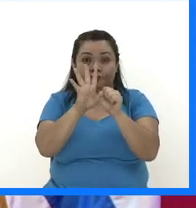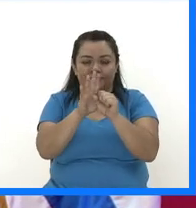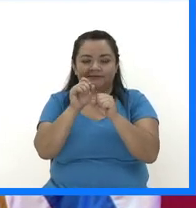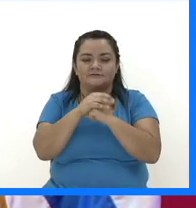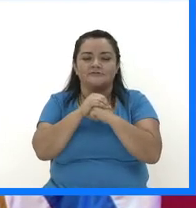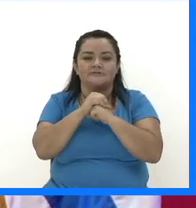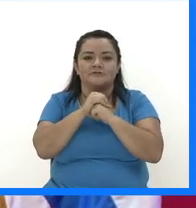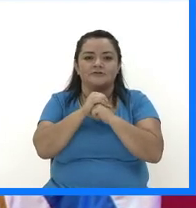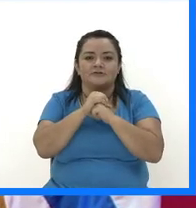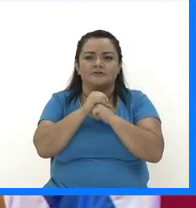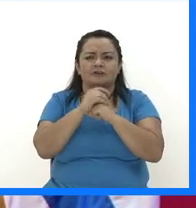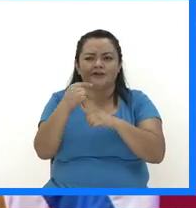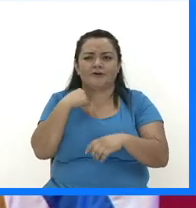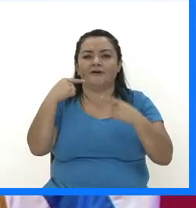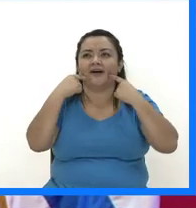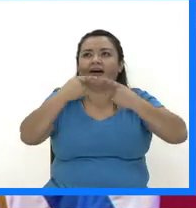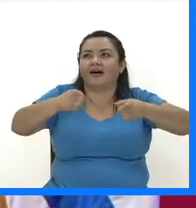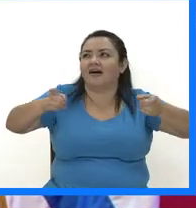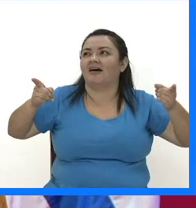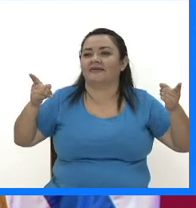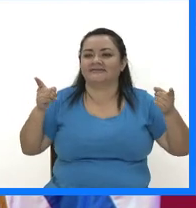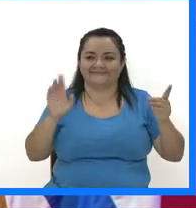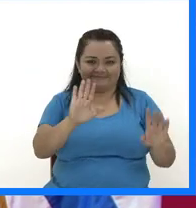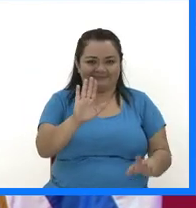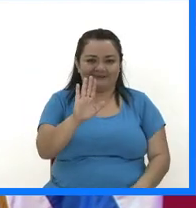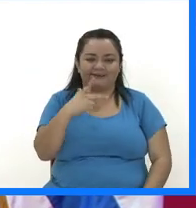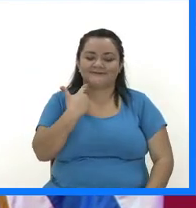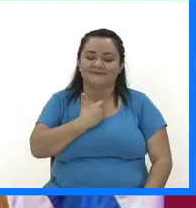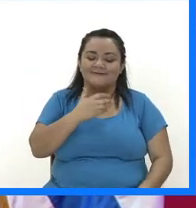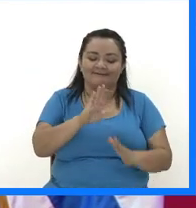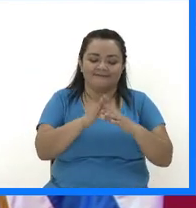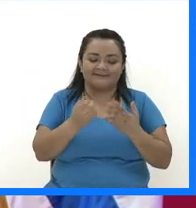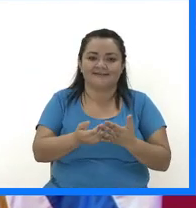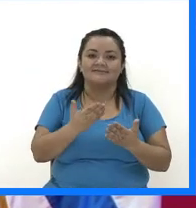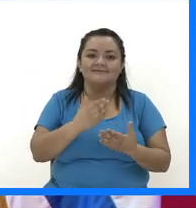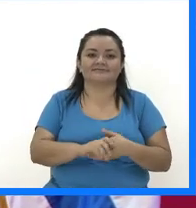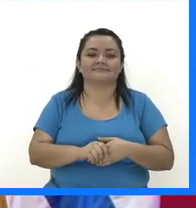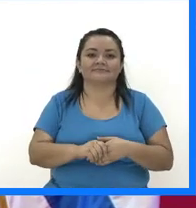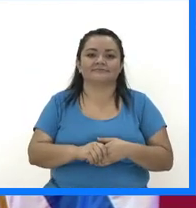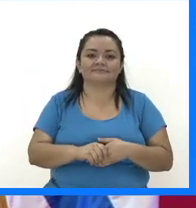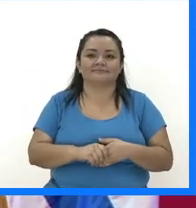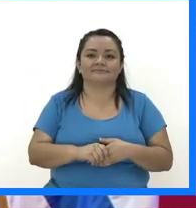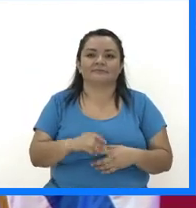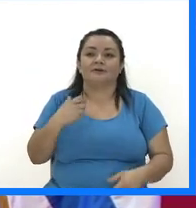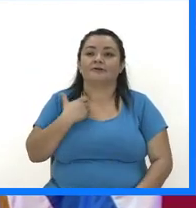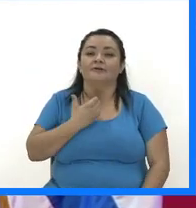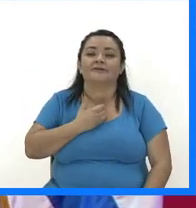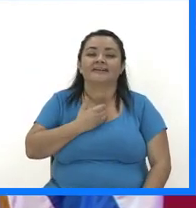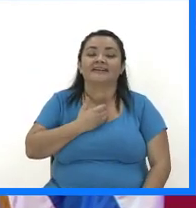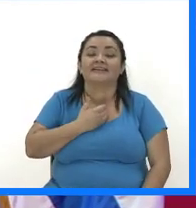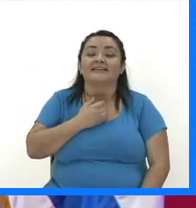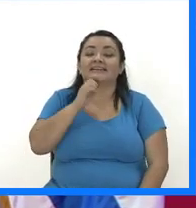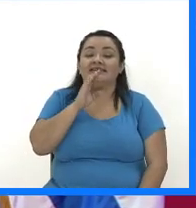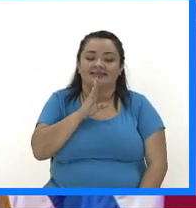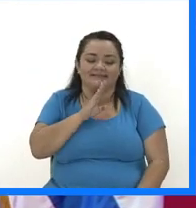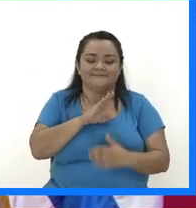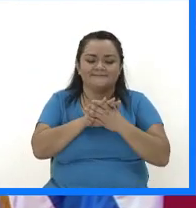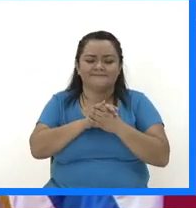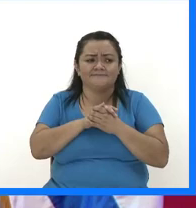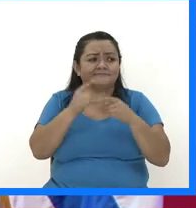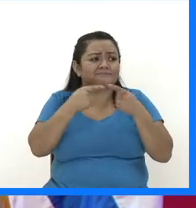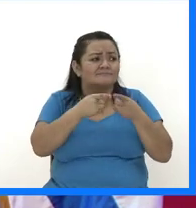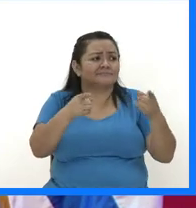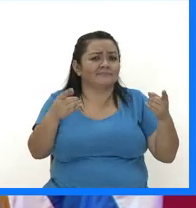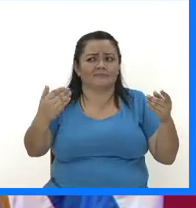y nosotros no declaramos cosas que la biblia no dice pero si declaramos lo que la biblia dice y dice la palabra nadie os puede hacer frente